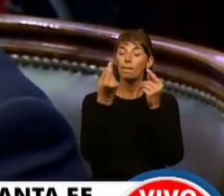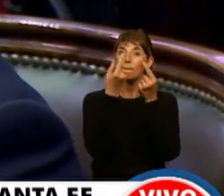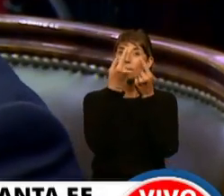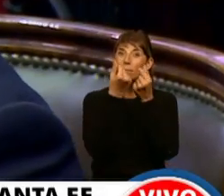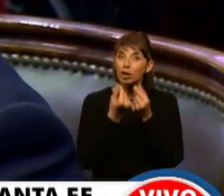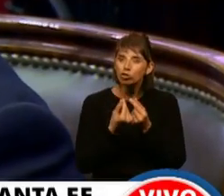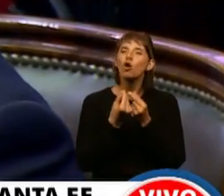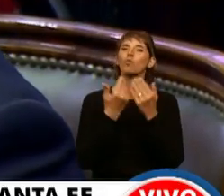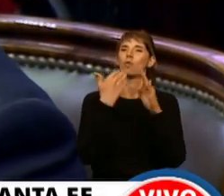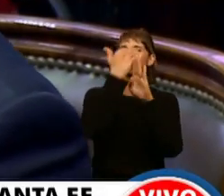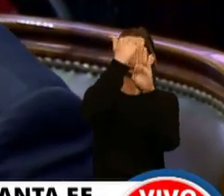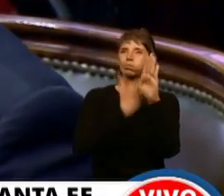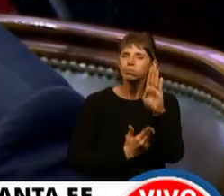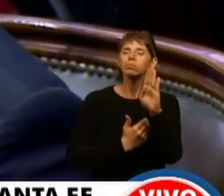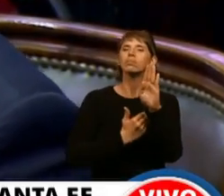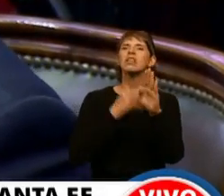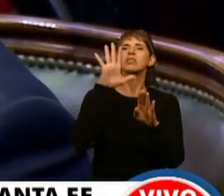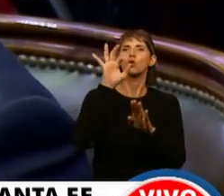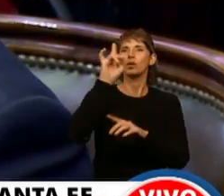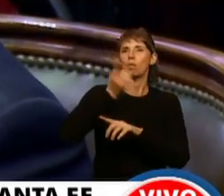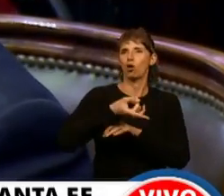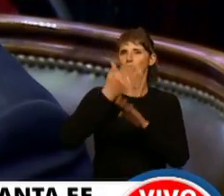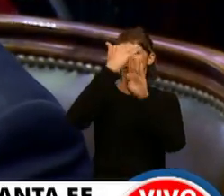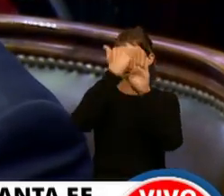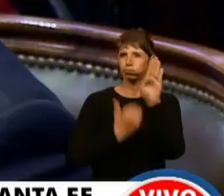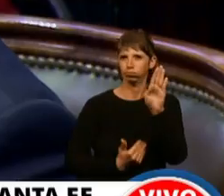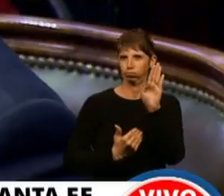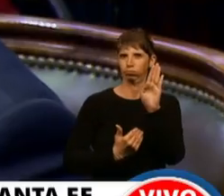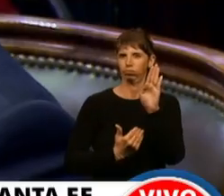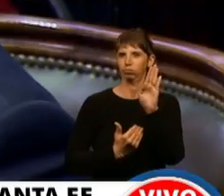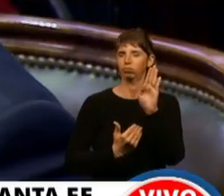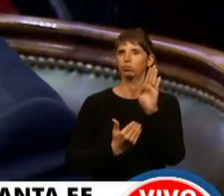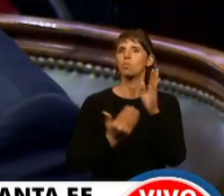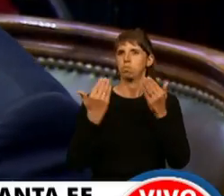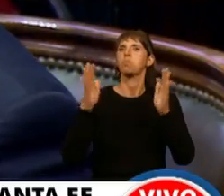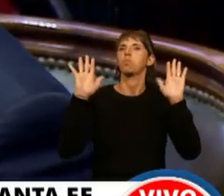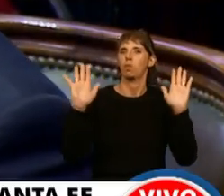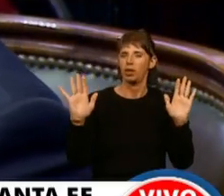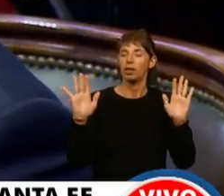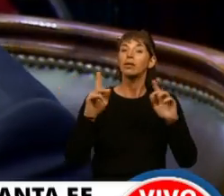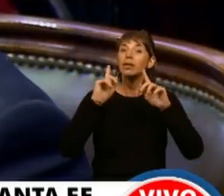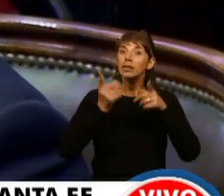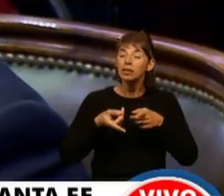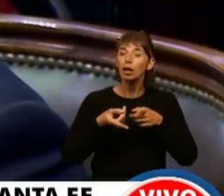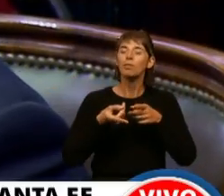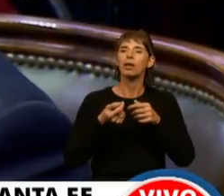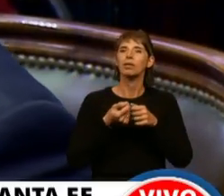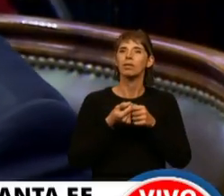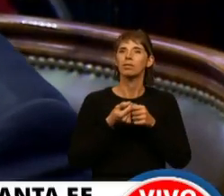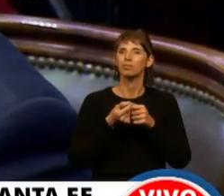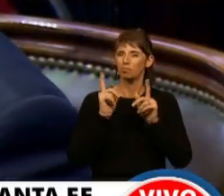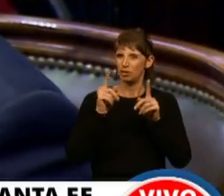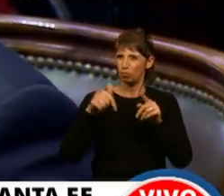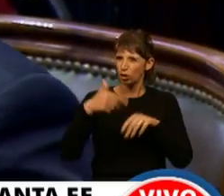hasta el 50 por ciento su valor plano de lo que se cobra y se va a incorporar como se dijo aquí